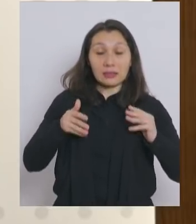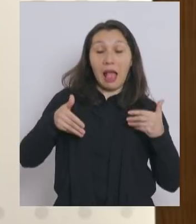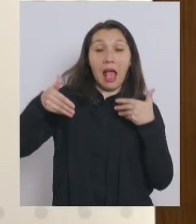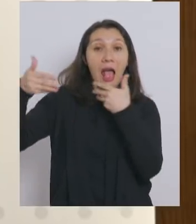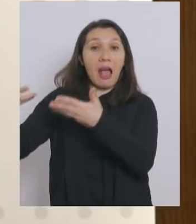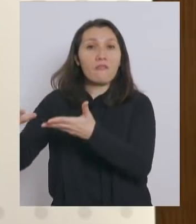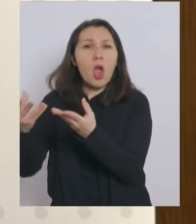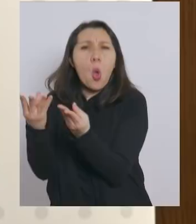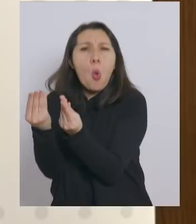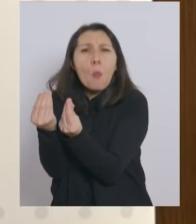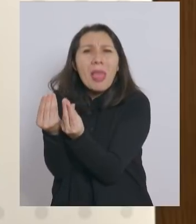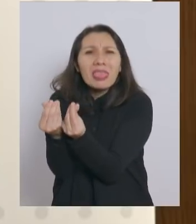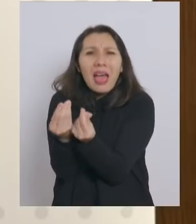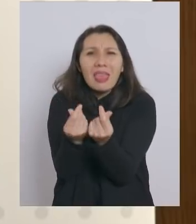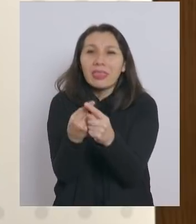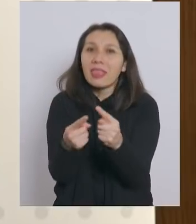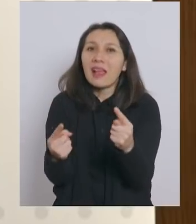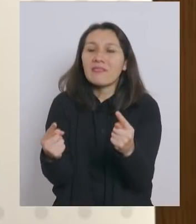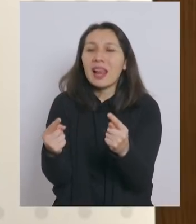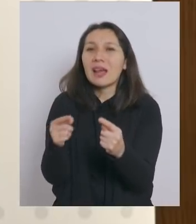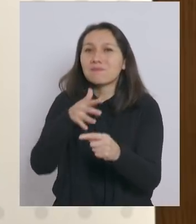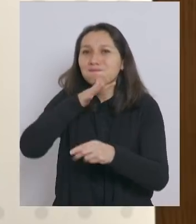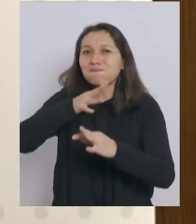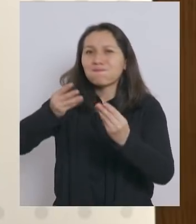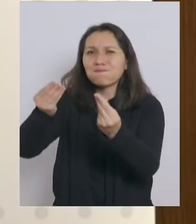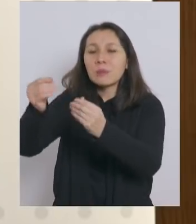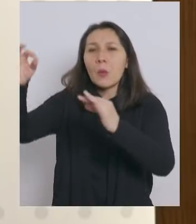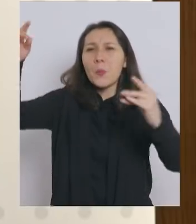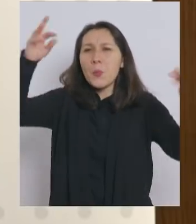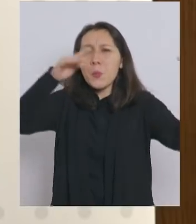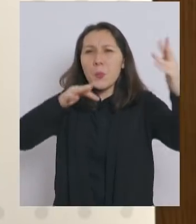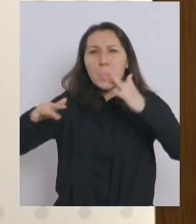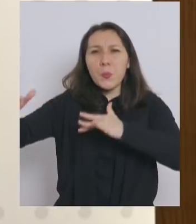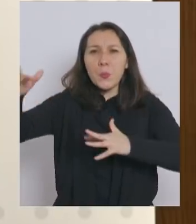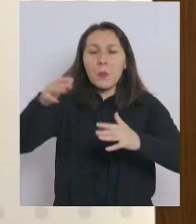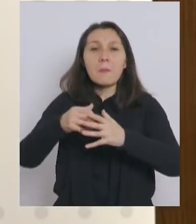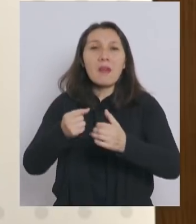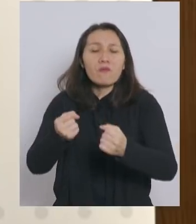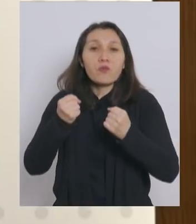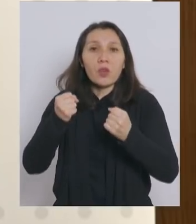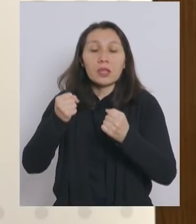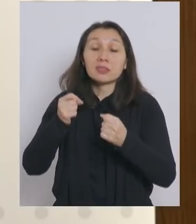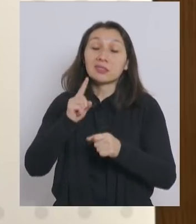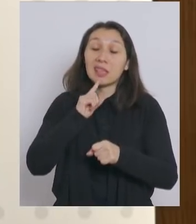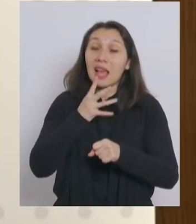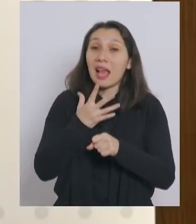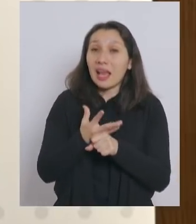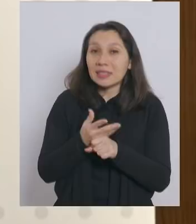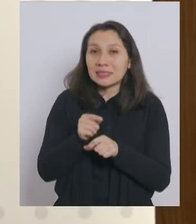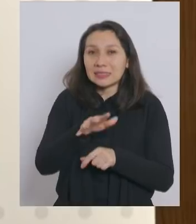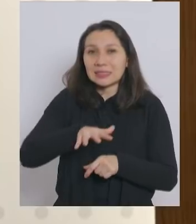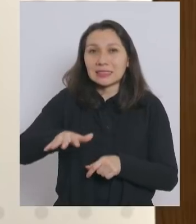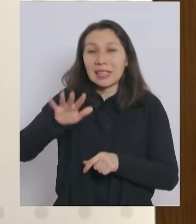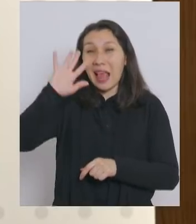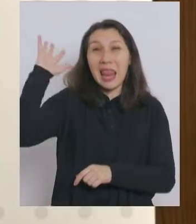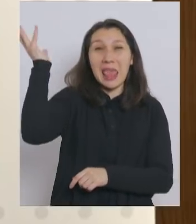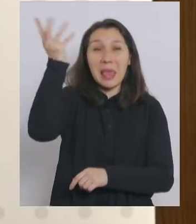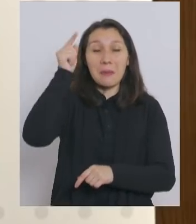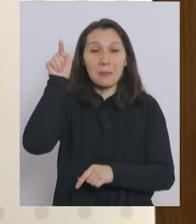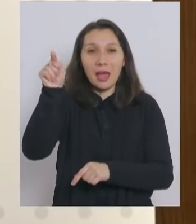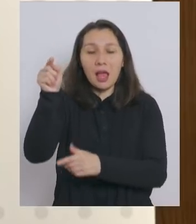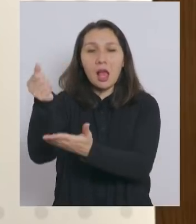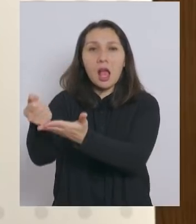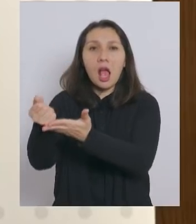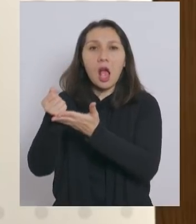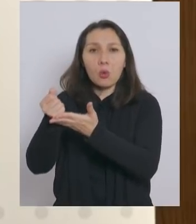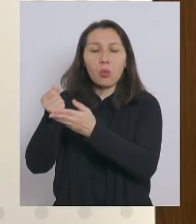hay una humedad distinta que también genera mayor suspensión de los virus. Es decir, hay condiciones climáticas que